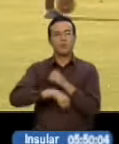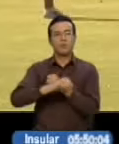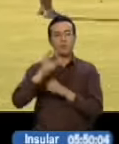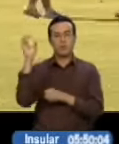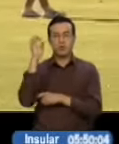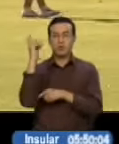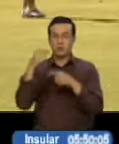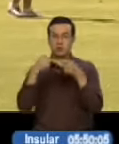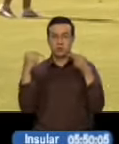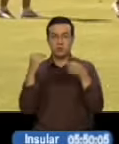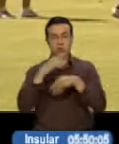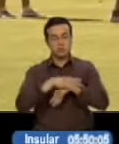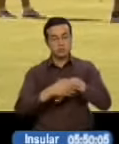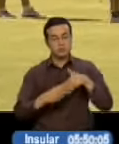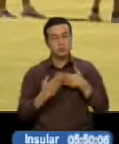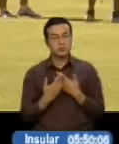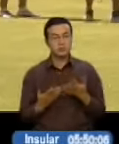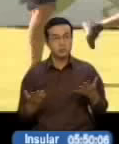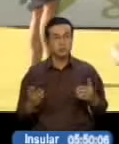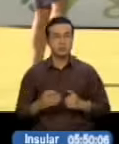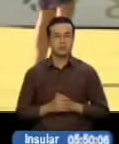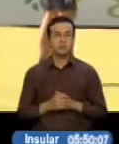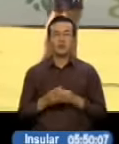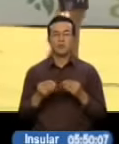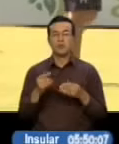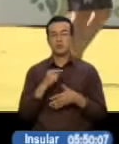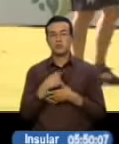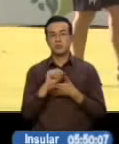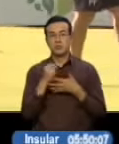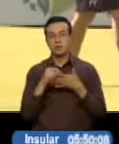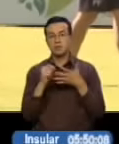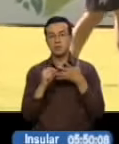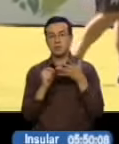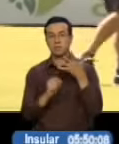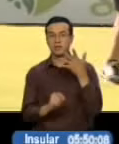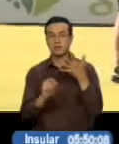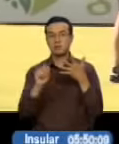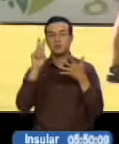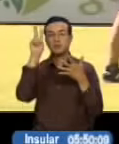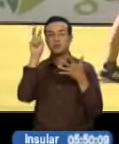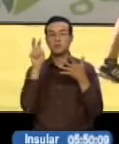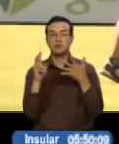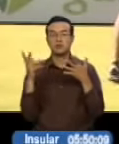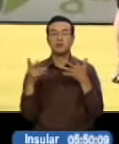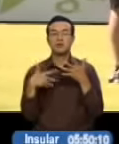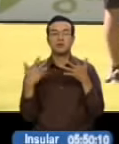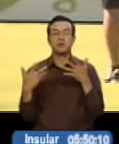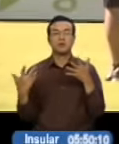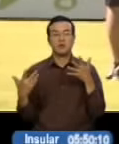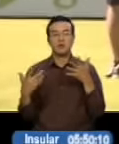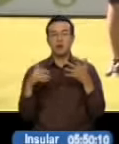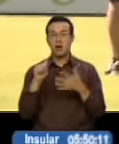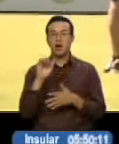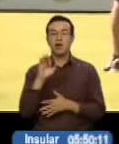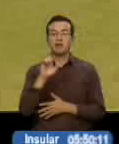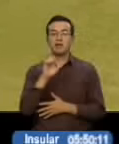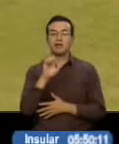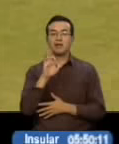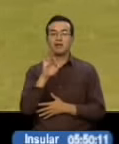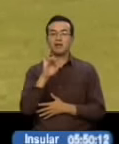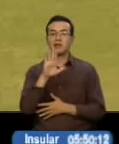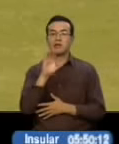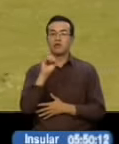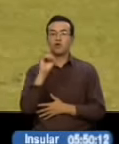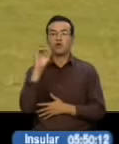quién sabe de esta Sudamérica que reúne varias características especiales en cuanto a lo que tiene que ver con este Atlético Nacional de